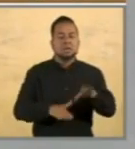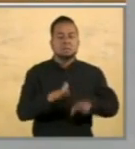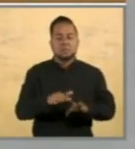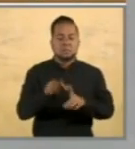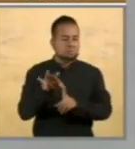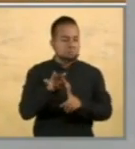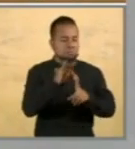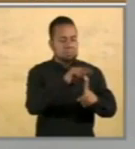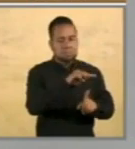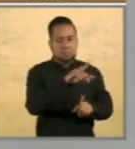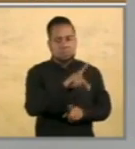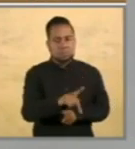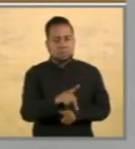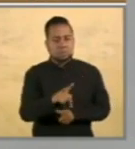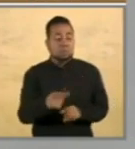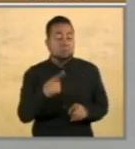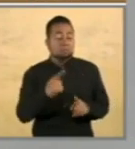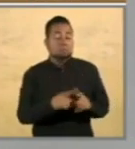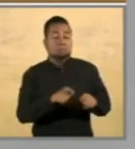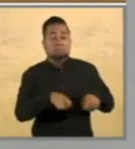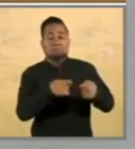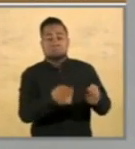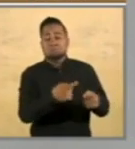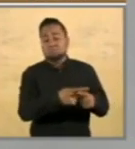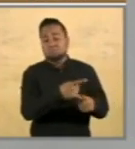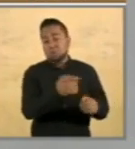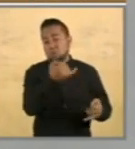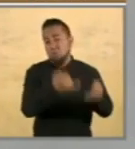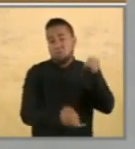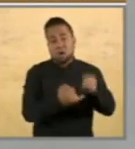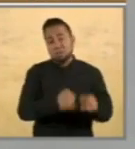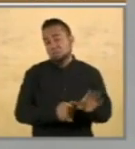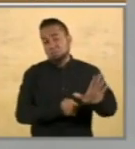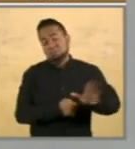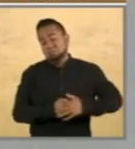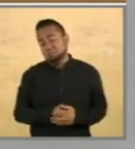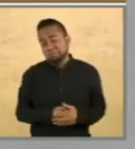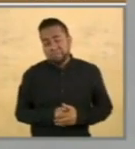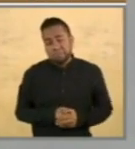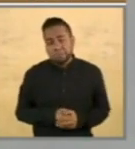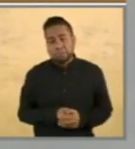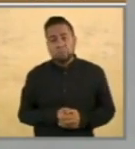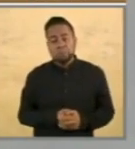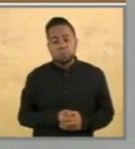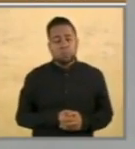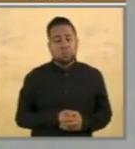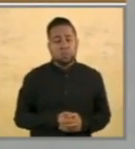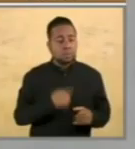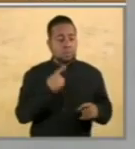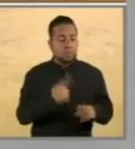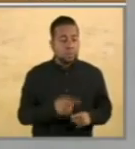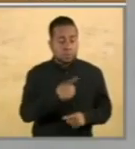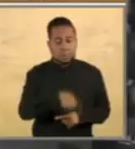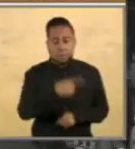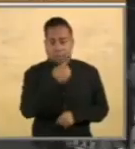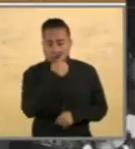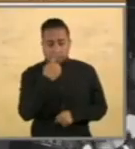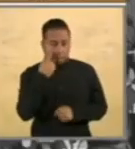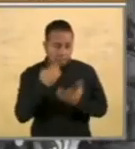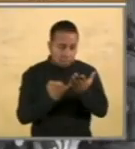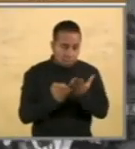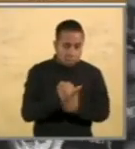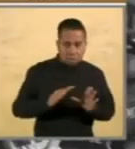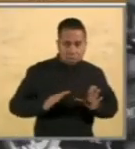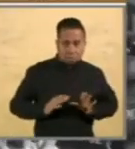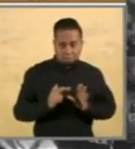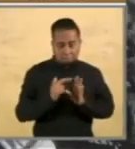las puestas a disposición están en manos de de los jueces no está en manos de quienes determinan Cuál es la